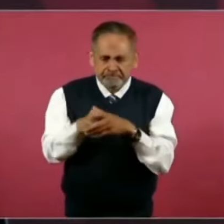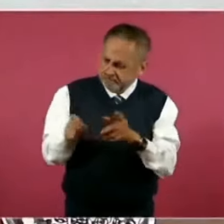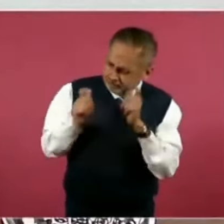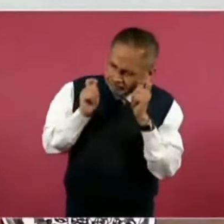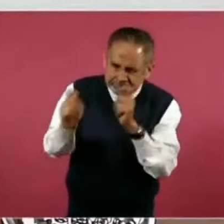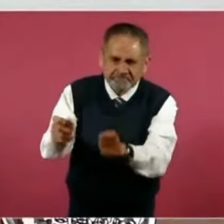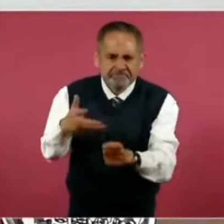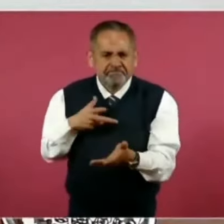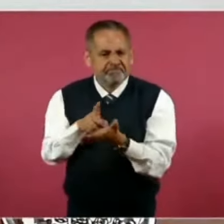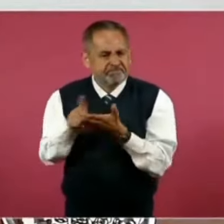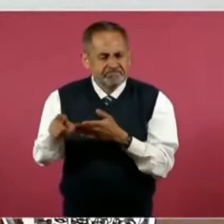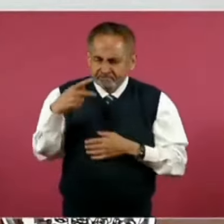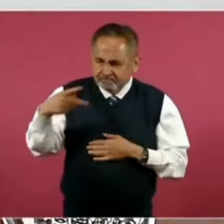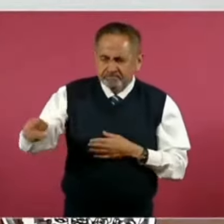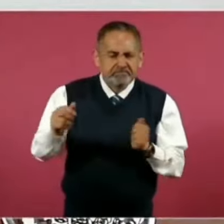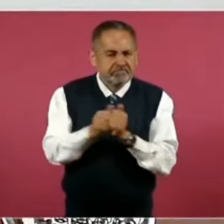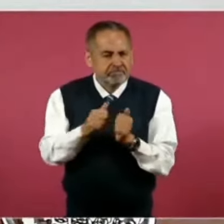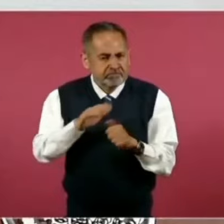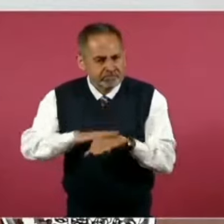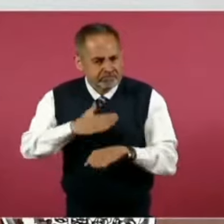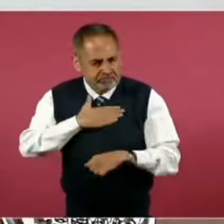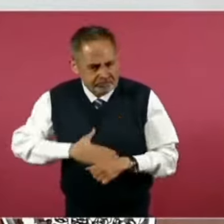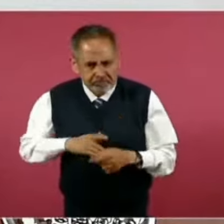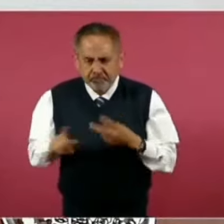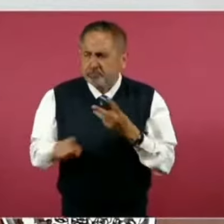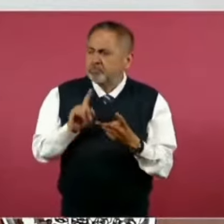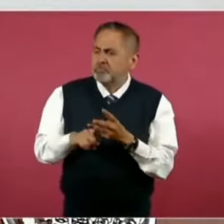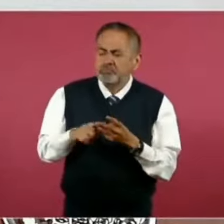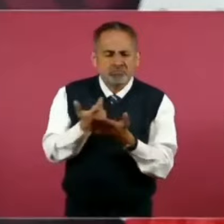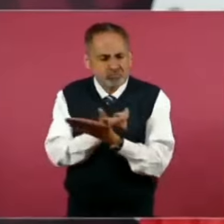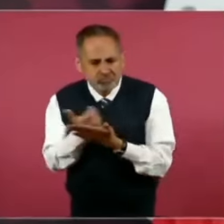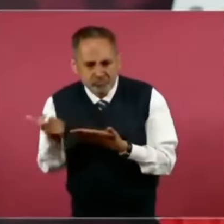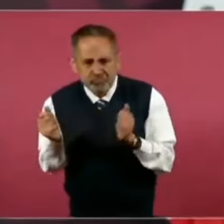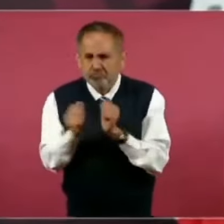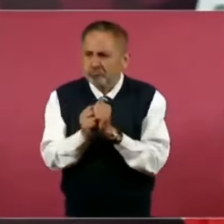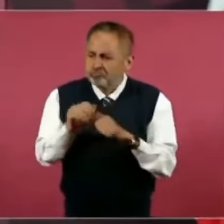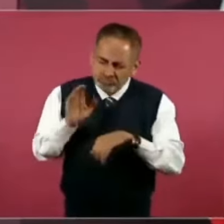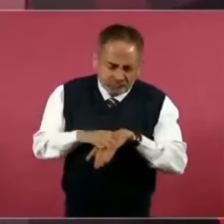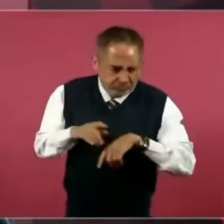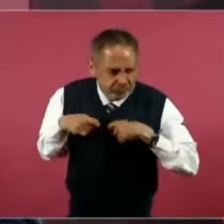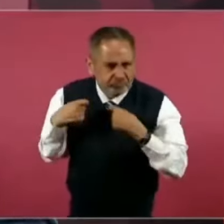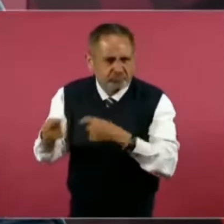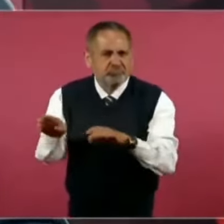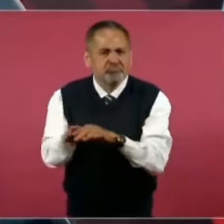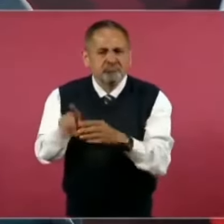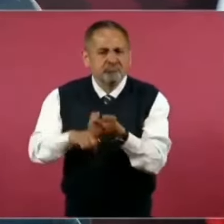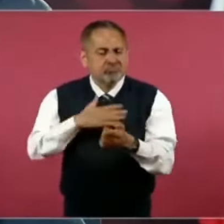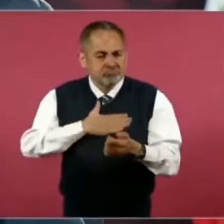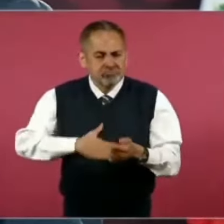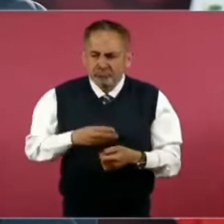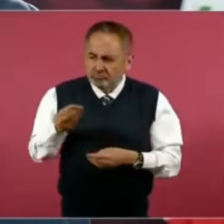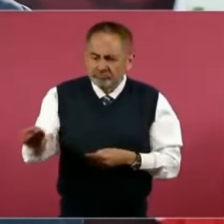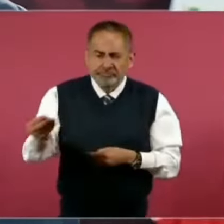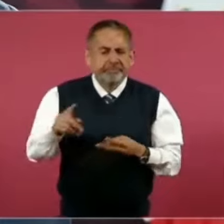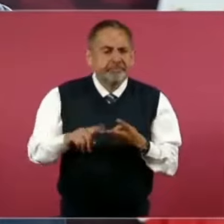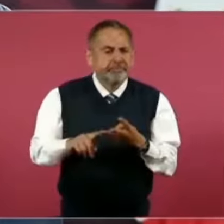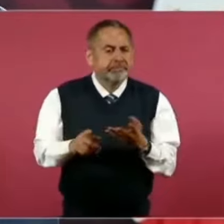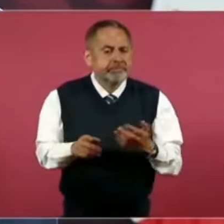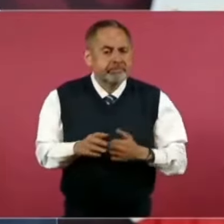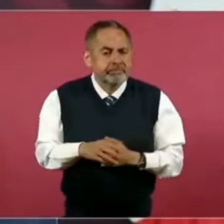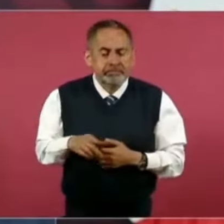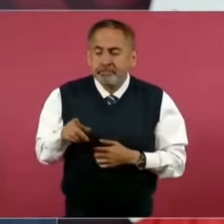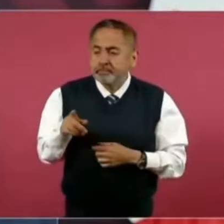jornadas justas, a salarios también justos,